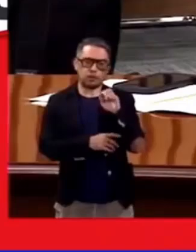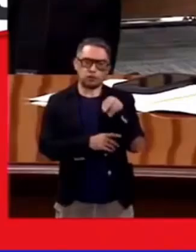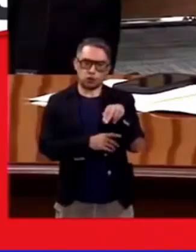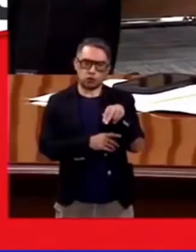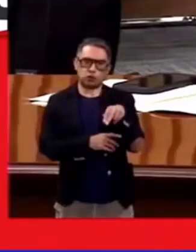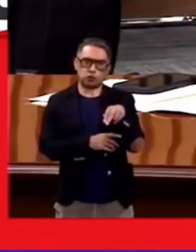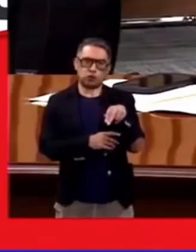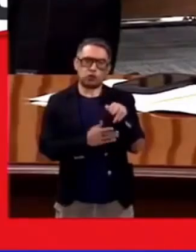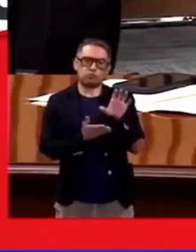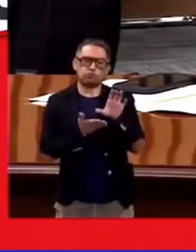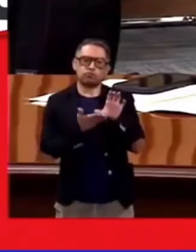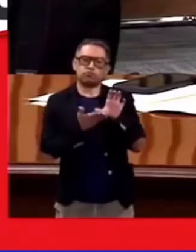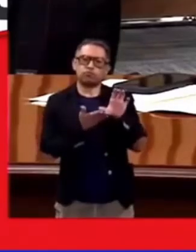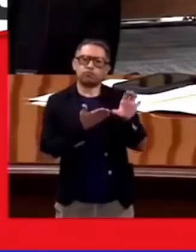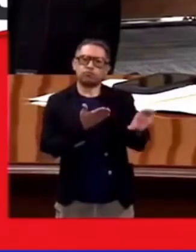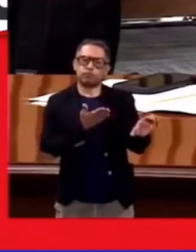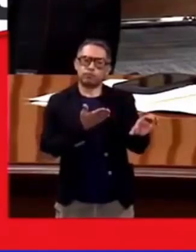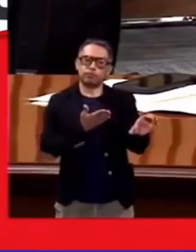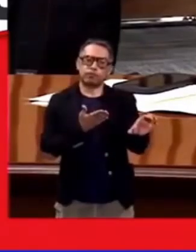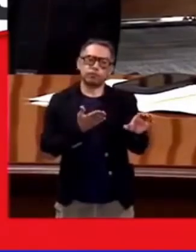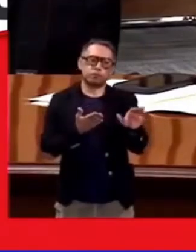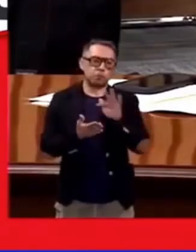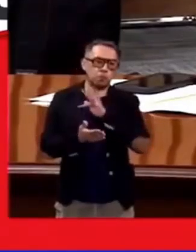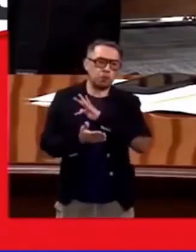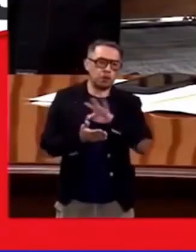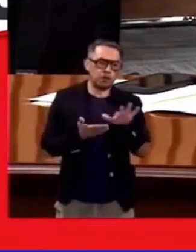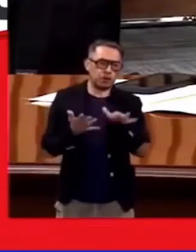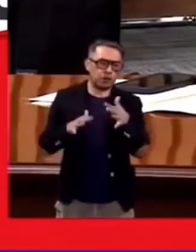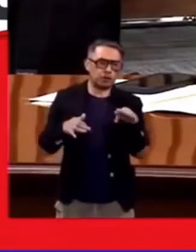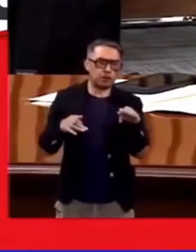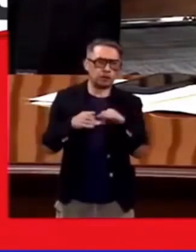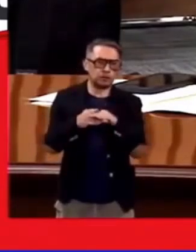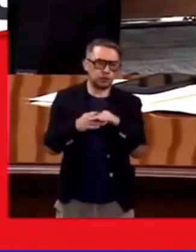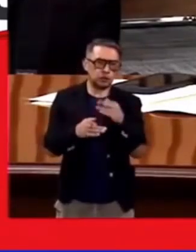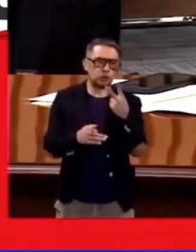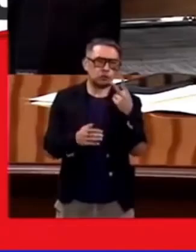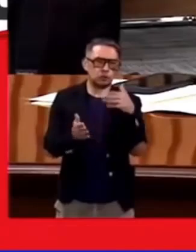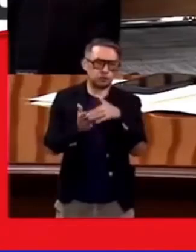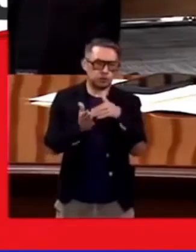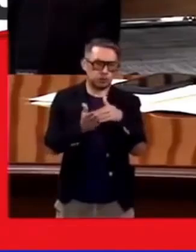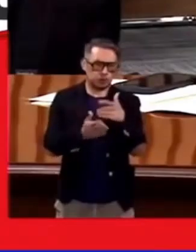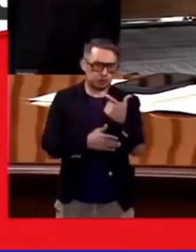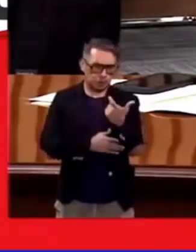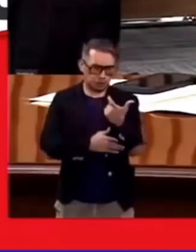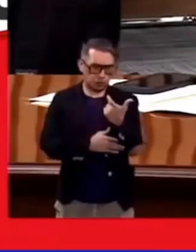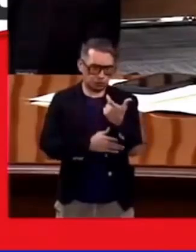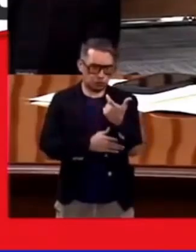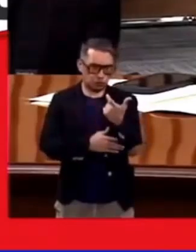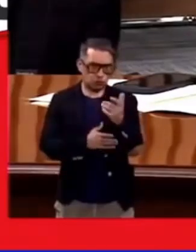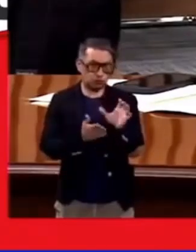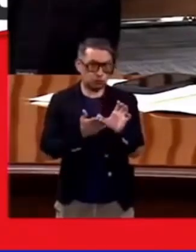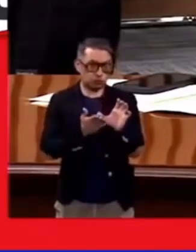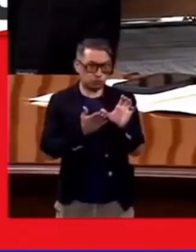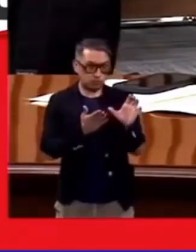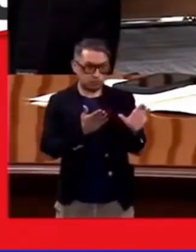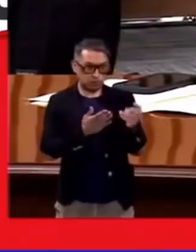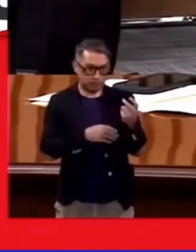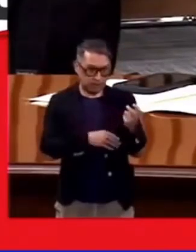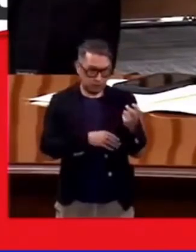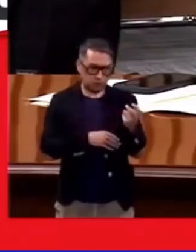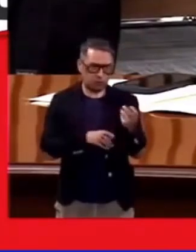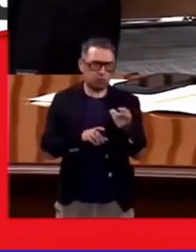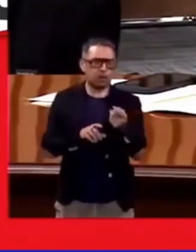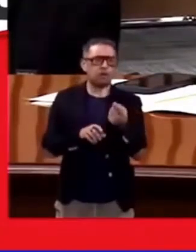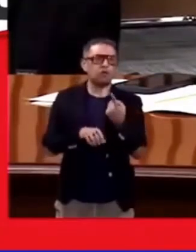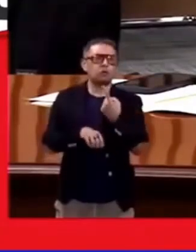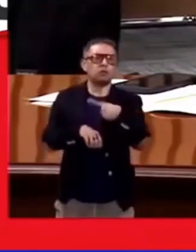alrededor de 2 millones de pesos. Pues guarda congruencia con lo que circuló hace